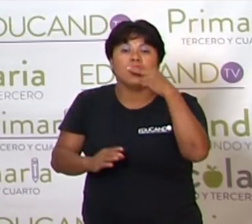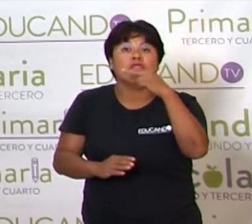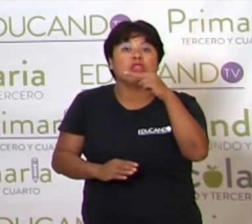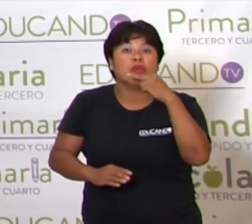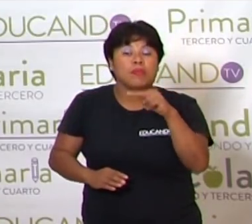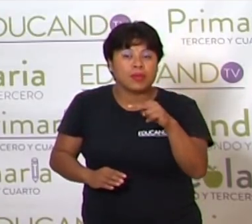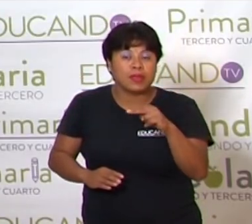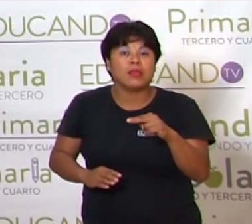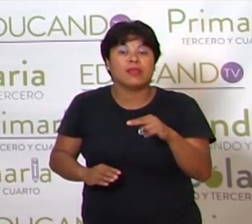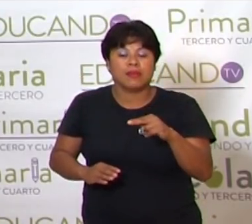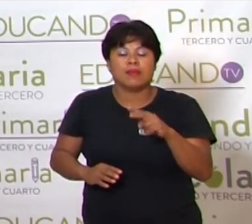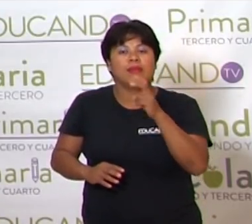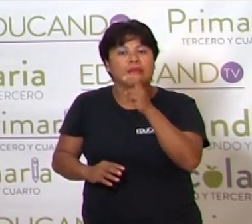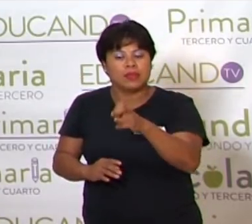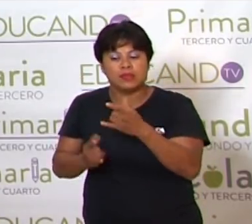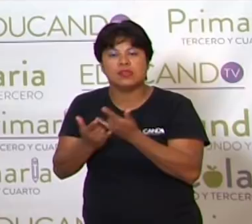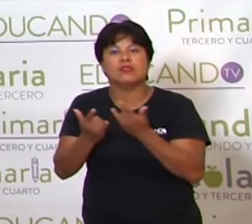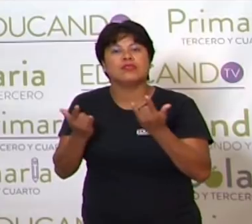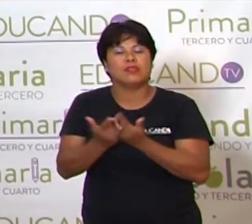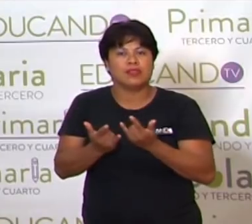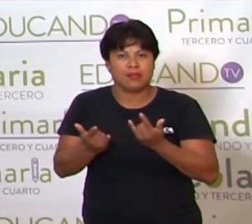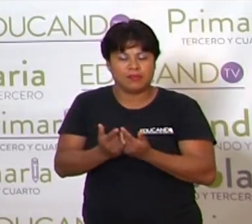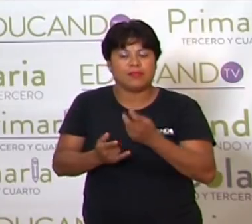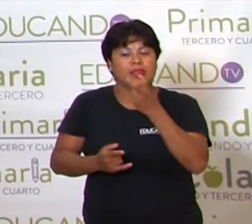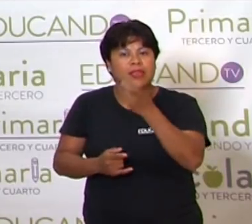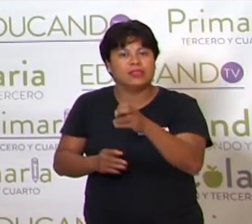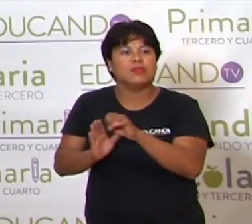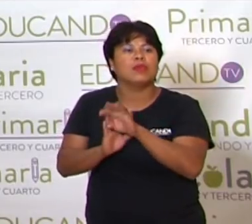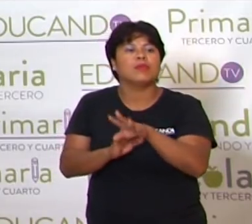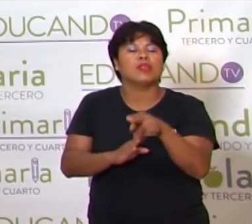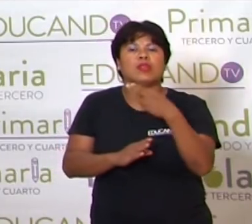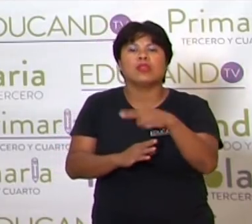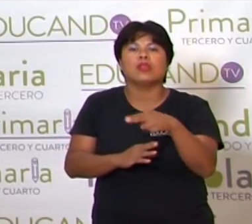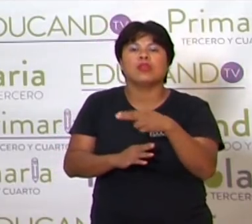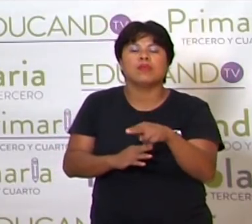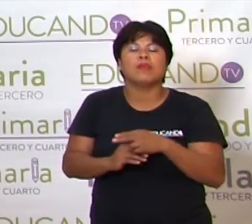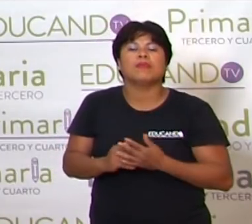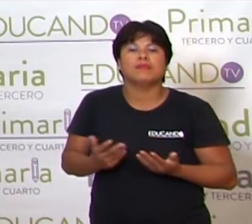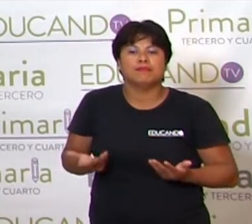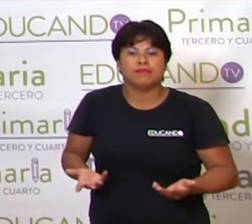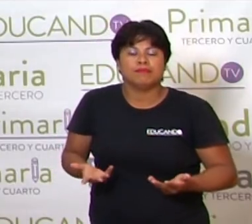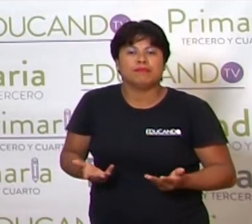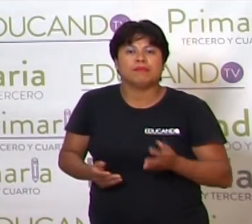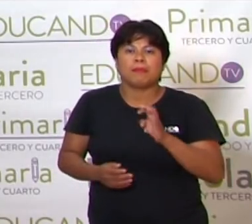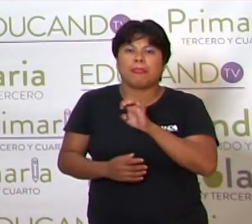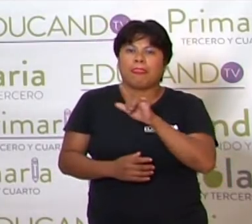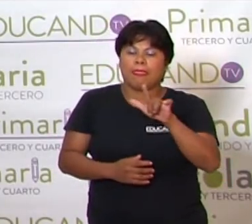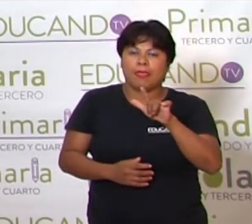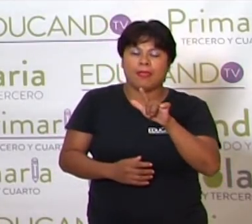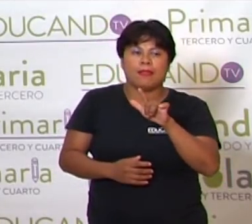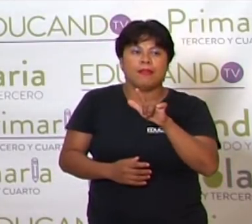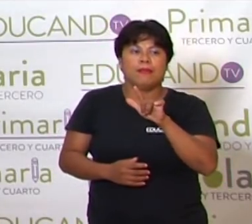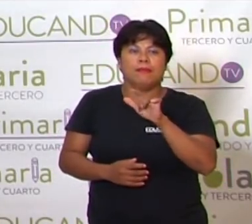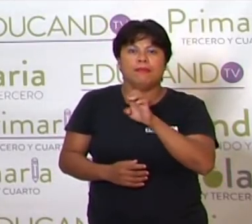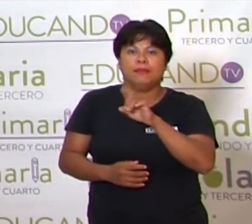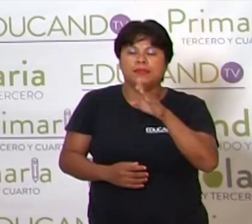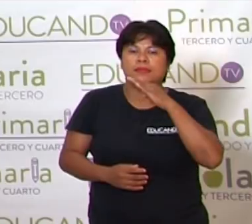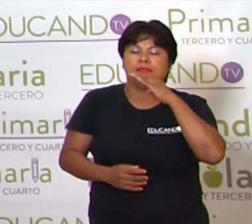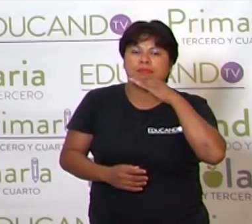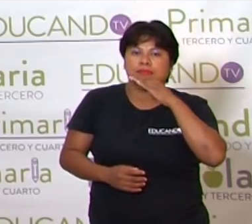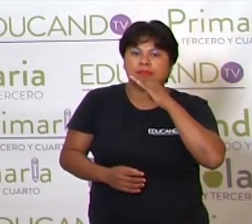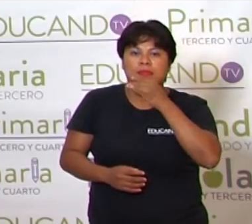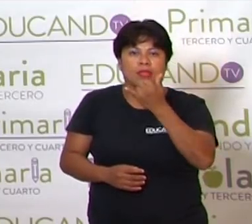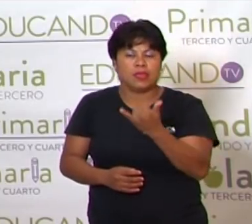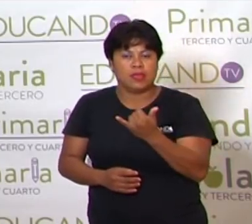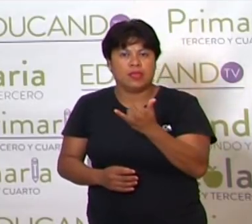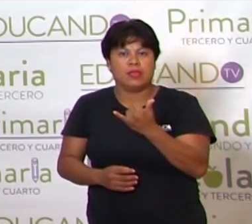nombre de esta historia. En este caso, esta historieta se llama El